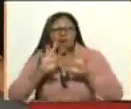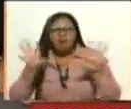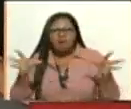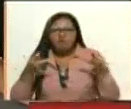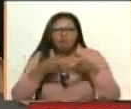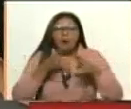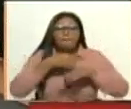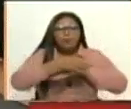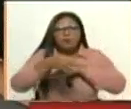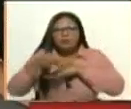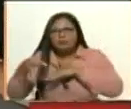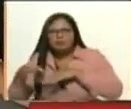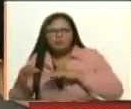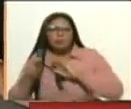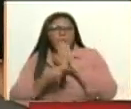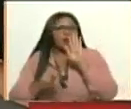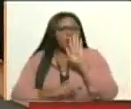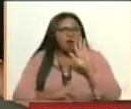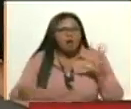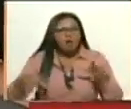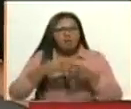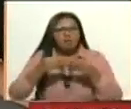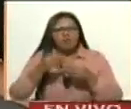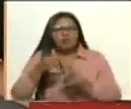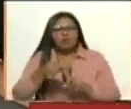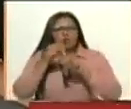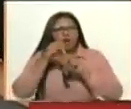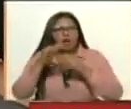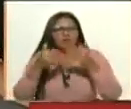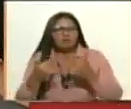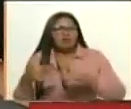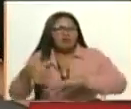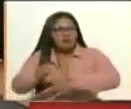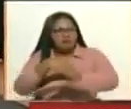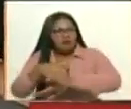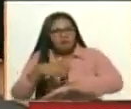municipalizar, parroquializar y llegar hasta las calles